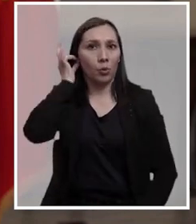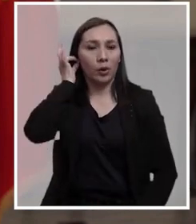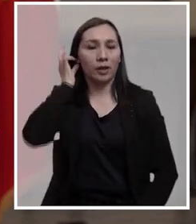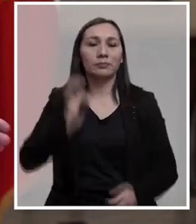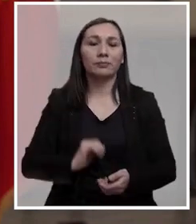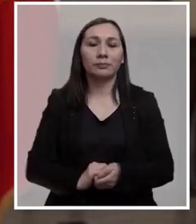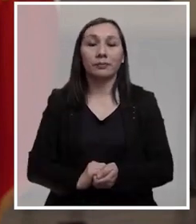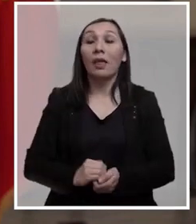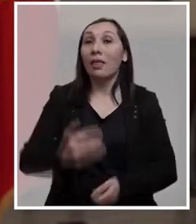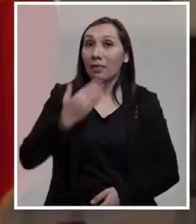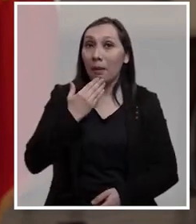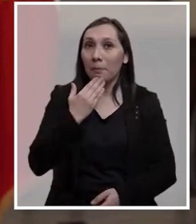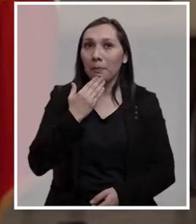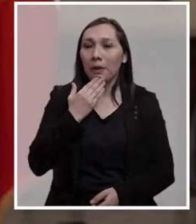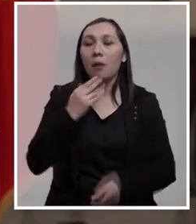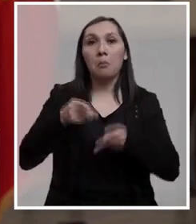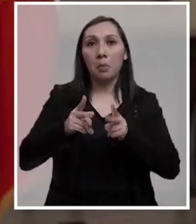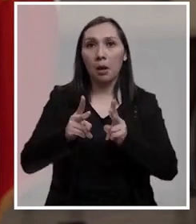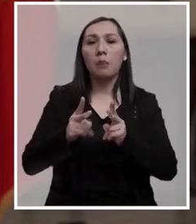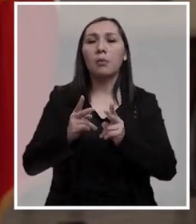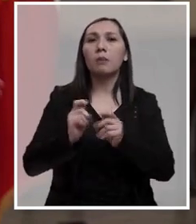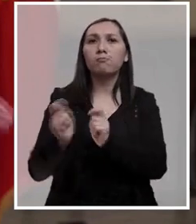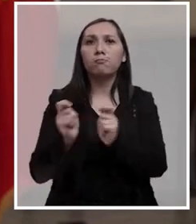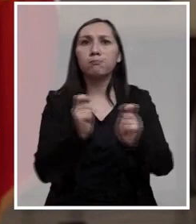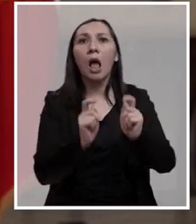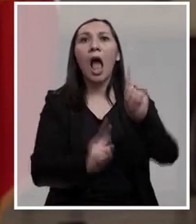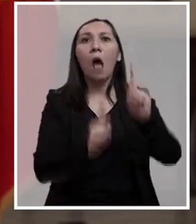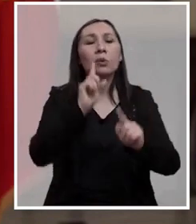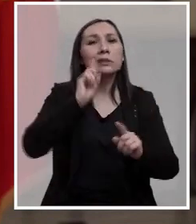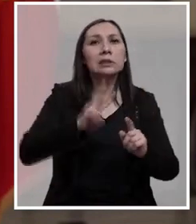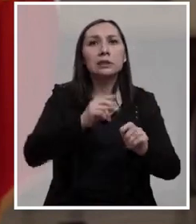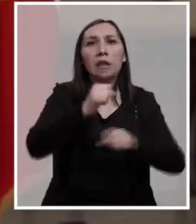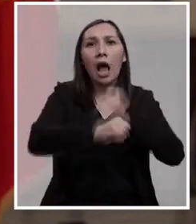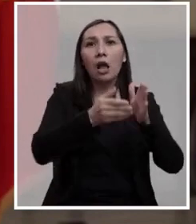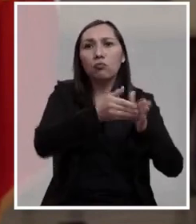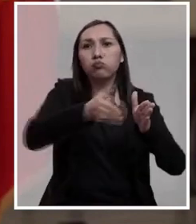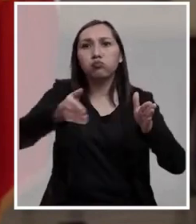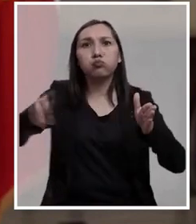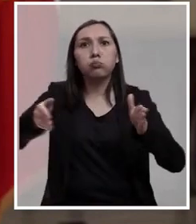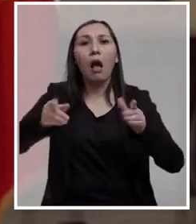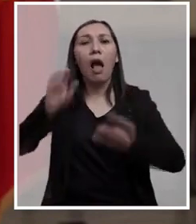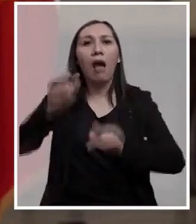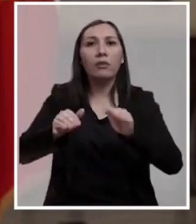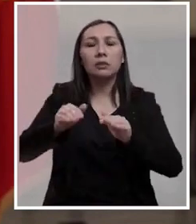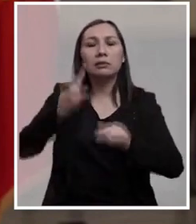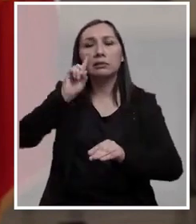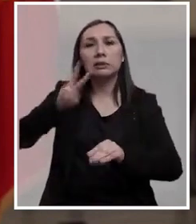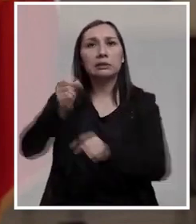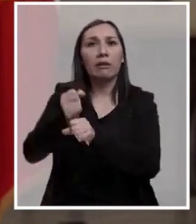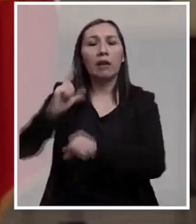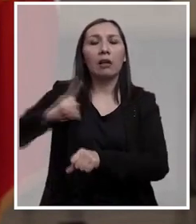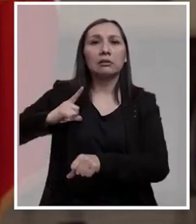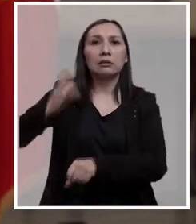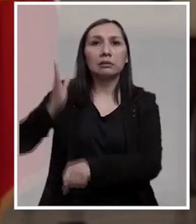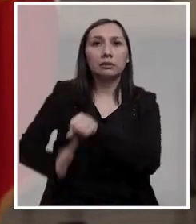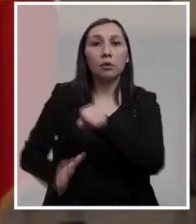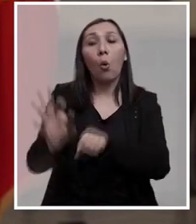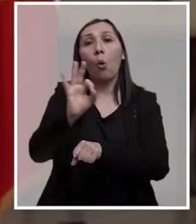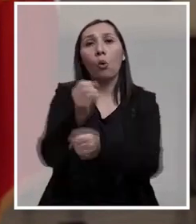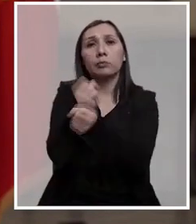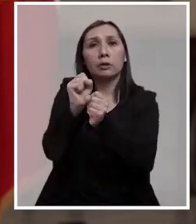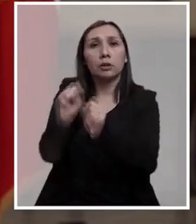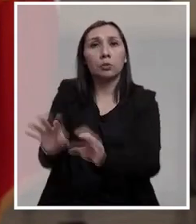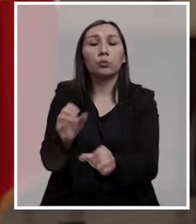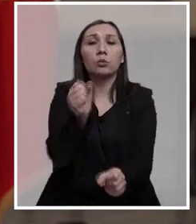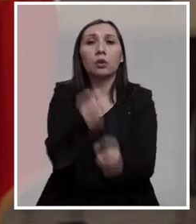también nos permitirá cubrir las lagunas previsionales o de cotizaciones de quienes quedaron desempleados o debieron dejar